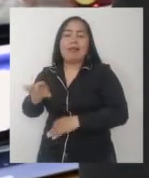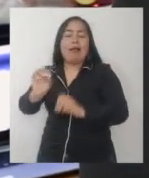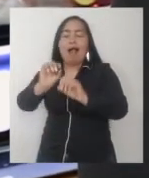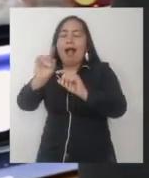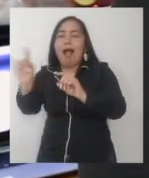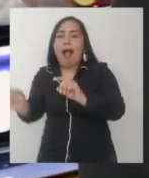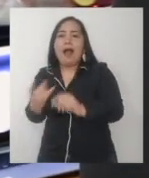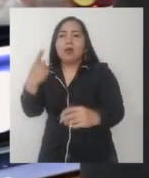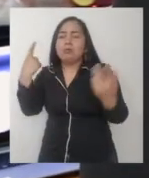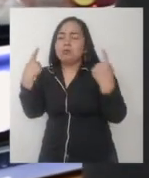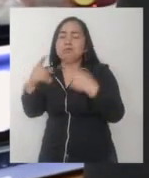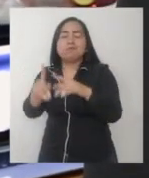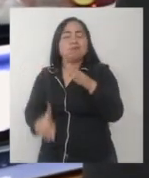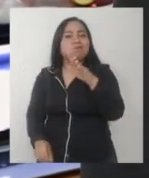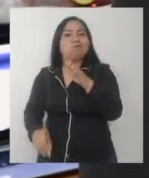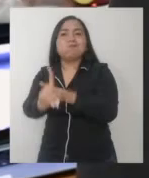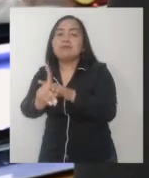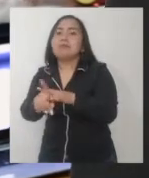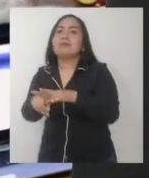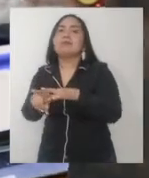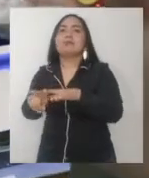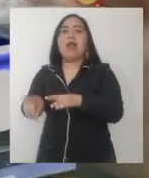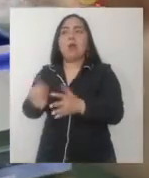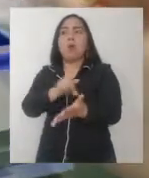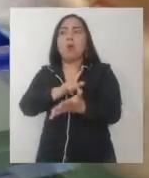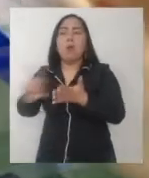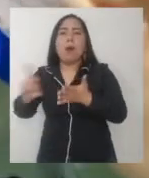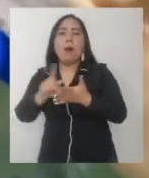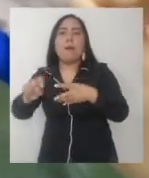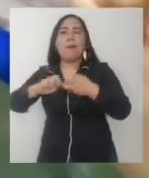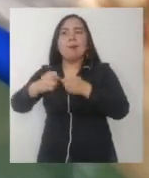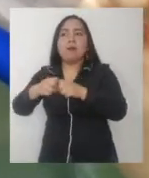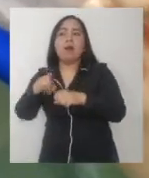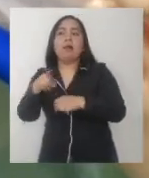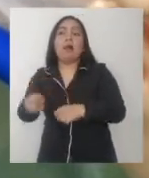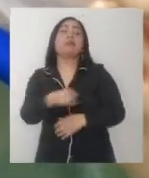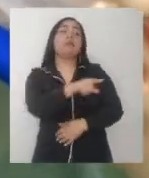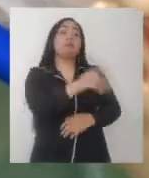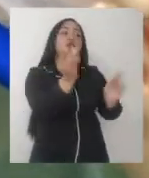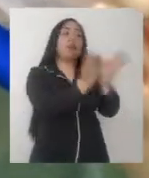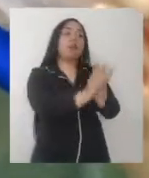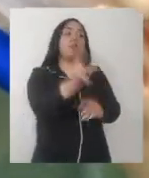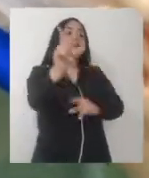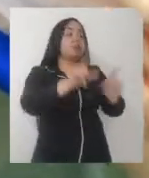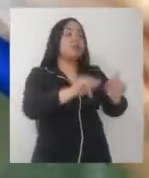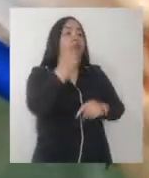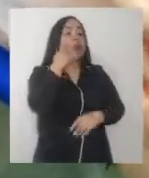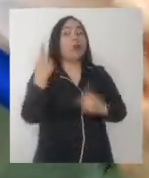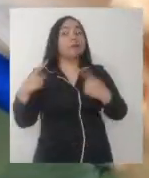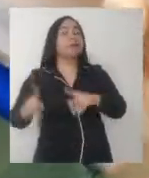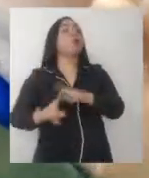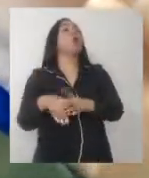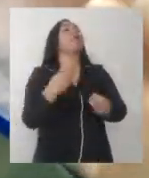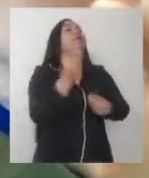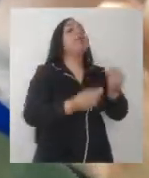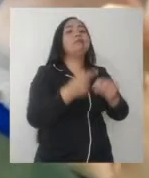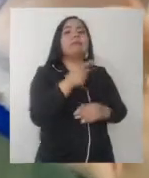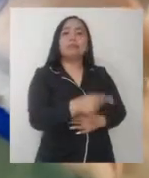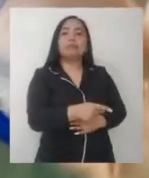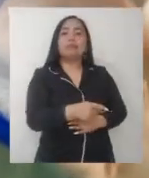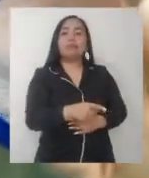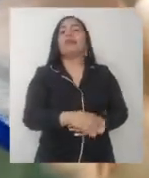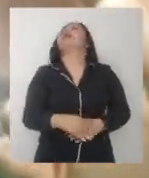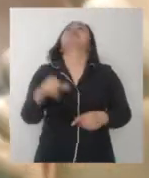emergencias obstétricas, preparar a los estudiantes para todo tipo de emergencias obstétricas.